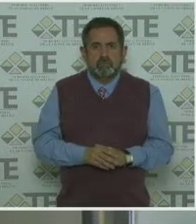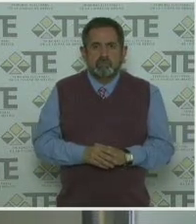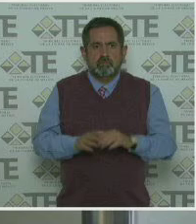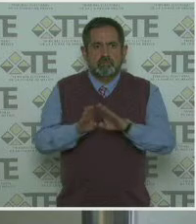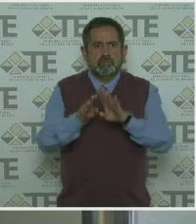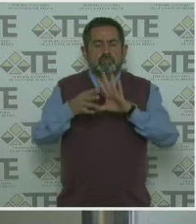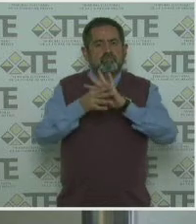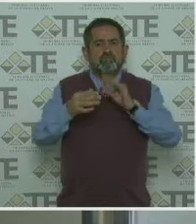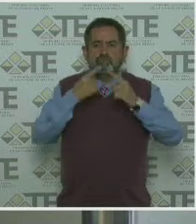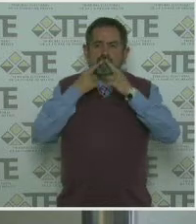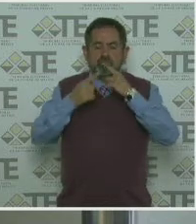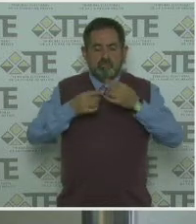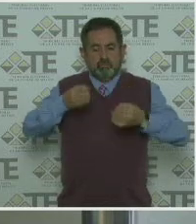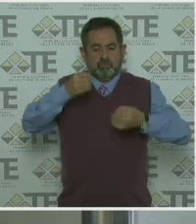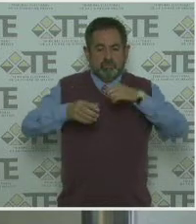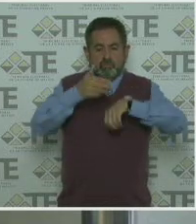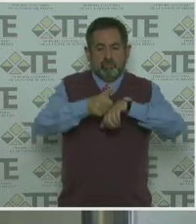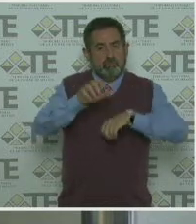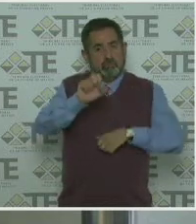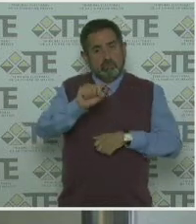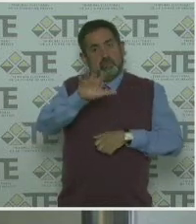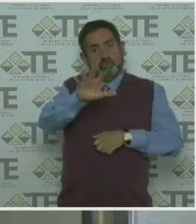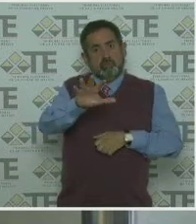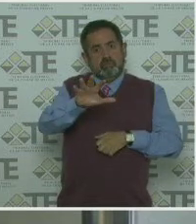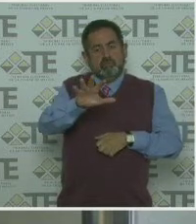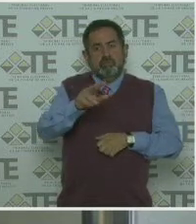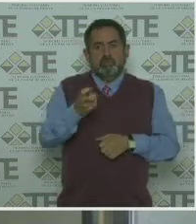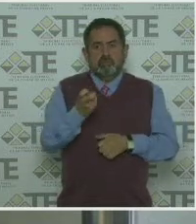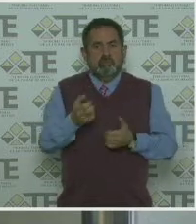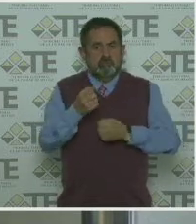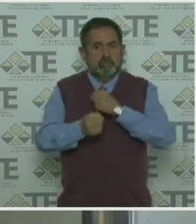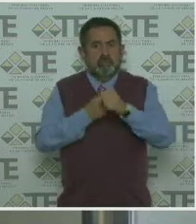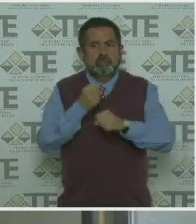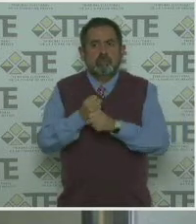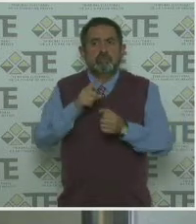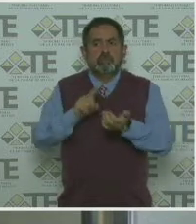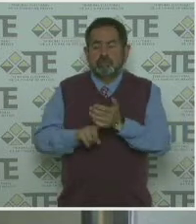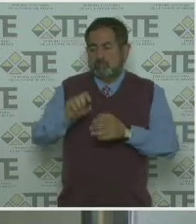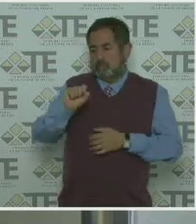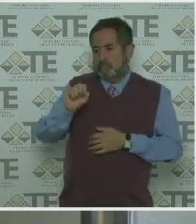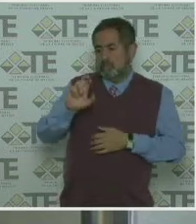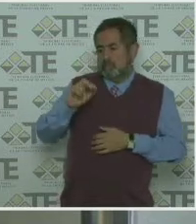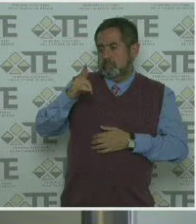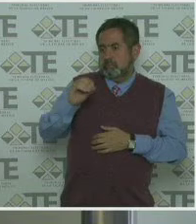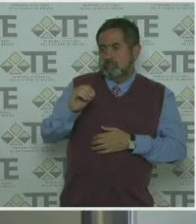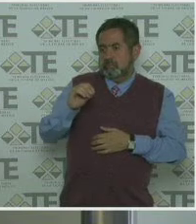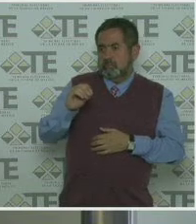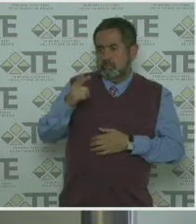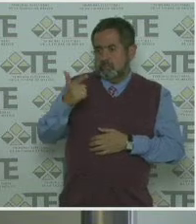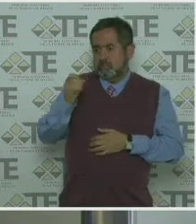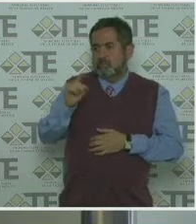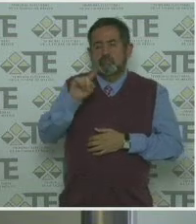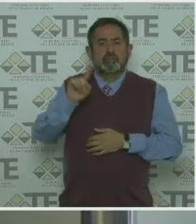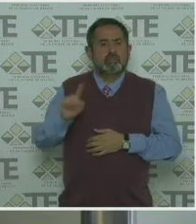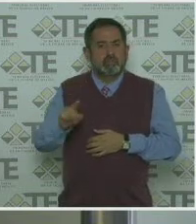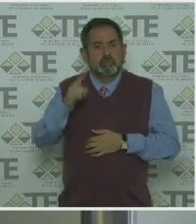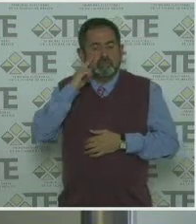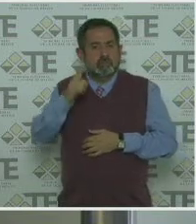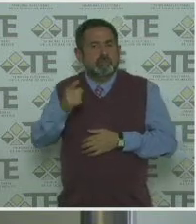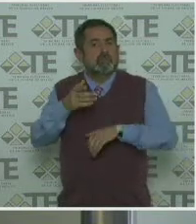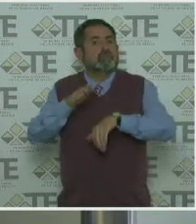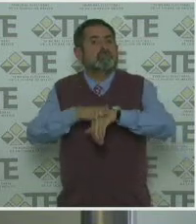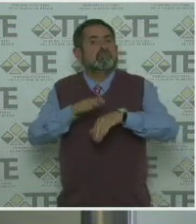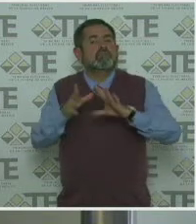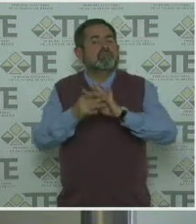sentencia correspondiente al juicio electoral 65 del presente año, promovido por Sergio González Cepeda, para controvertir el dictamen que recayó a la